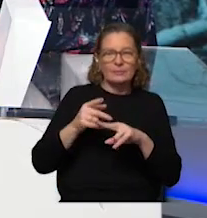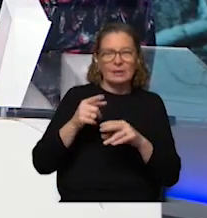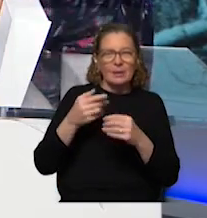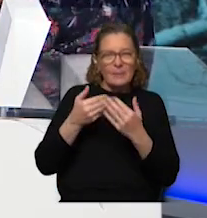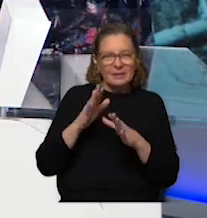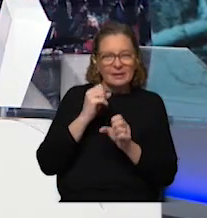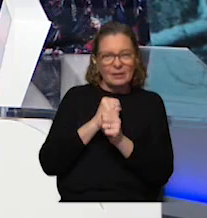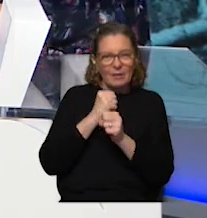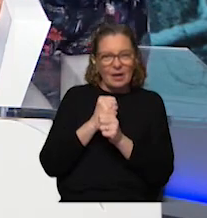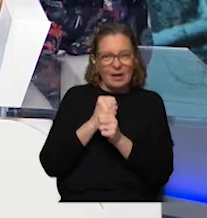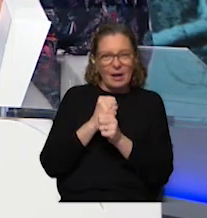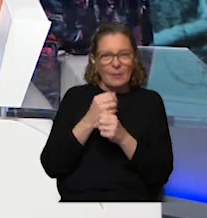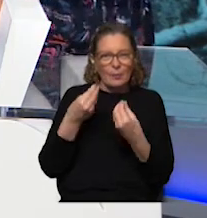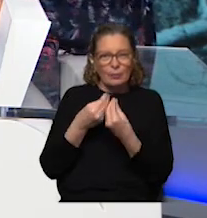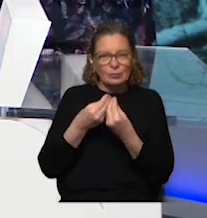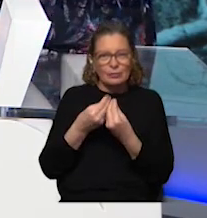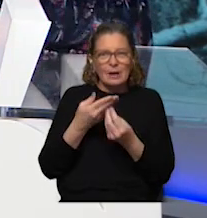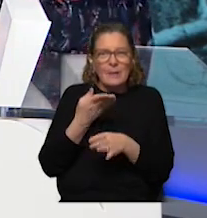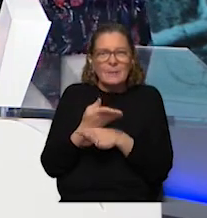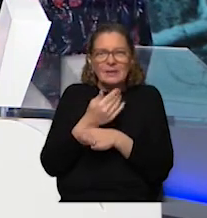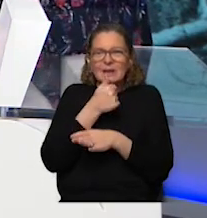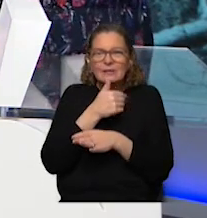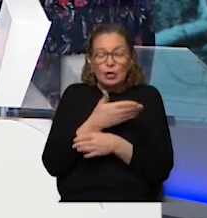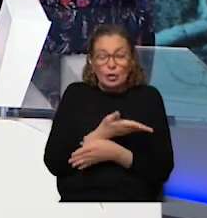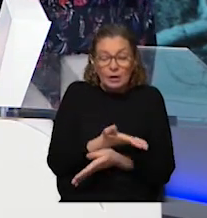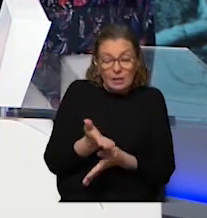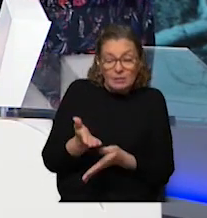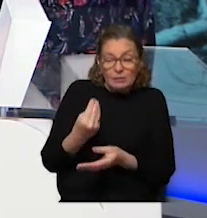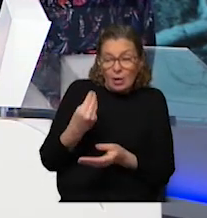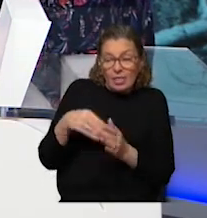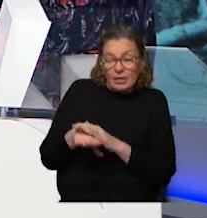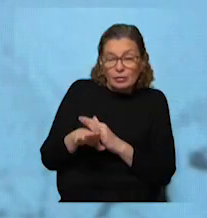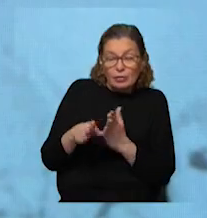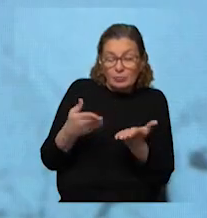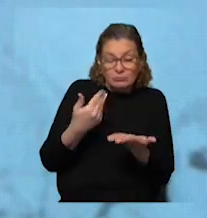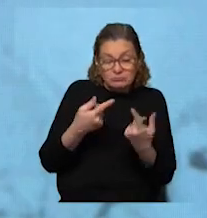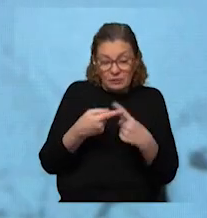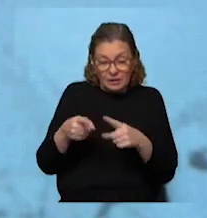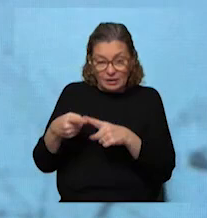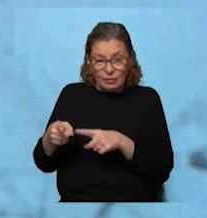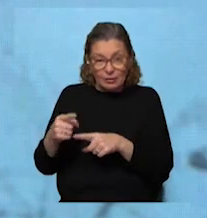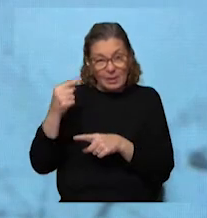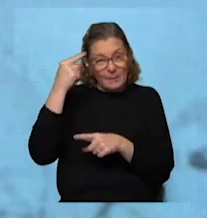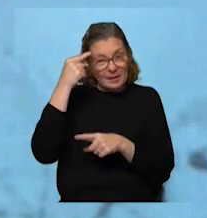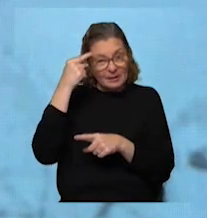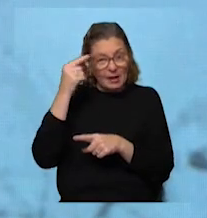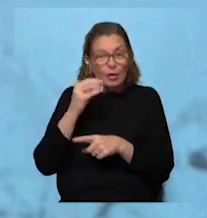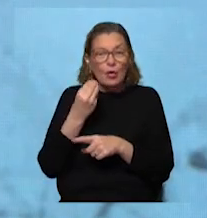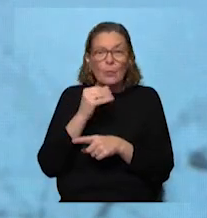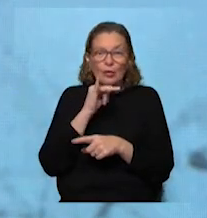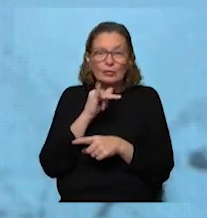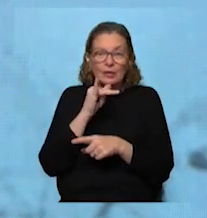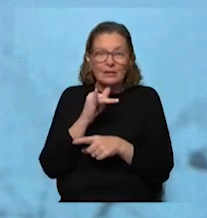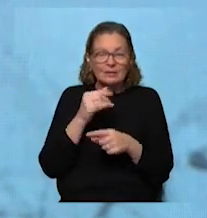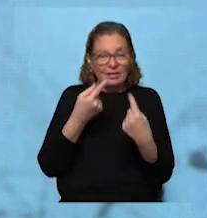mucho esto de qué me pide la historia que qué material tengo también y en función de eso pensar distintas estructuras narrativas y